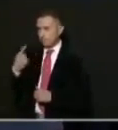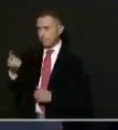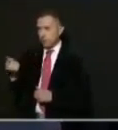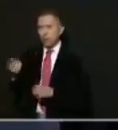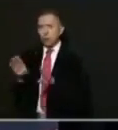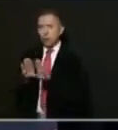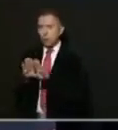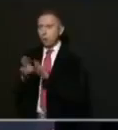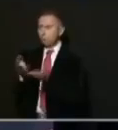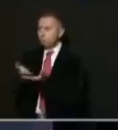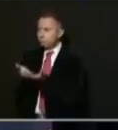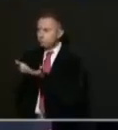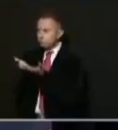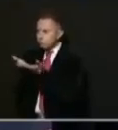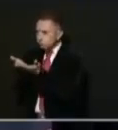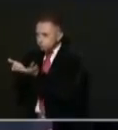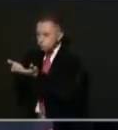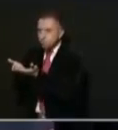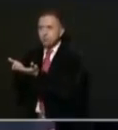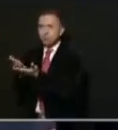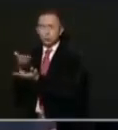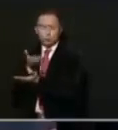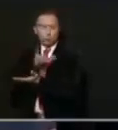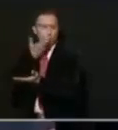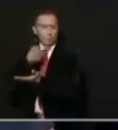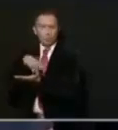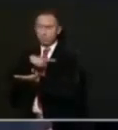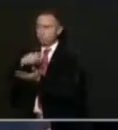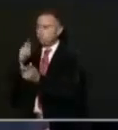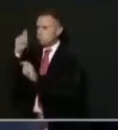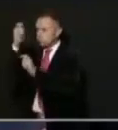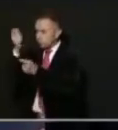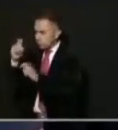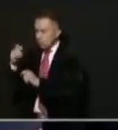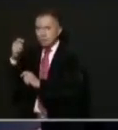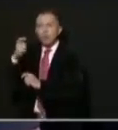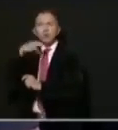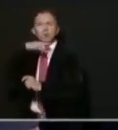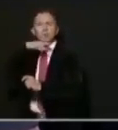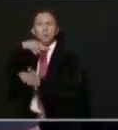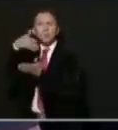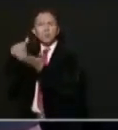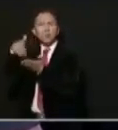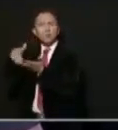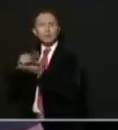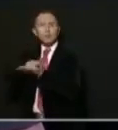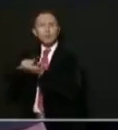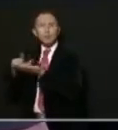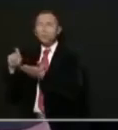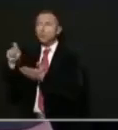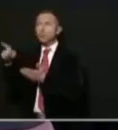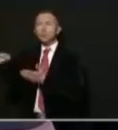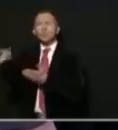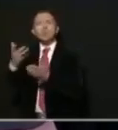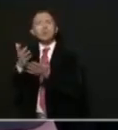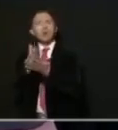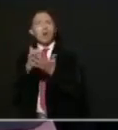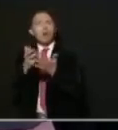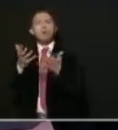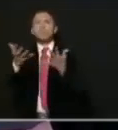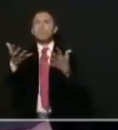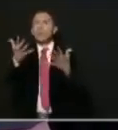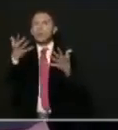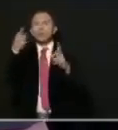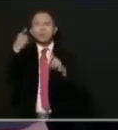de purificación para que todos sus deseos... Este rito de purificación lo van a llevar a cabo